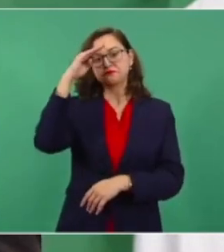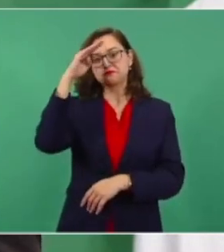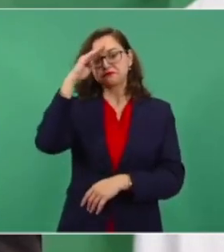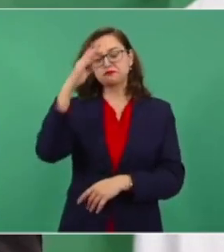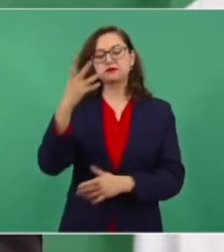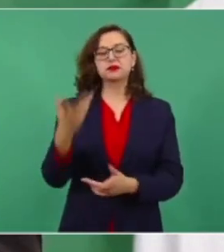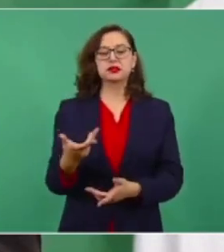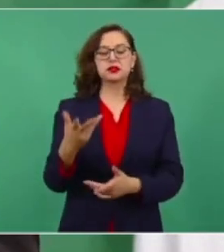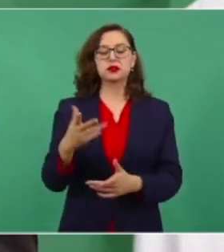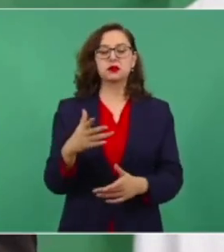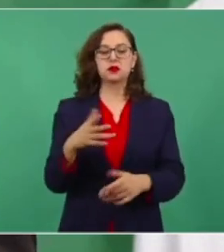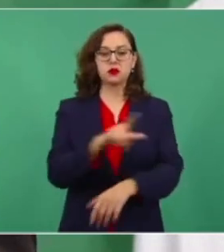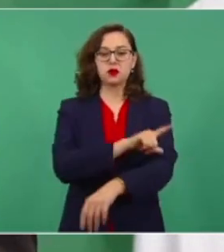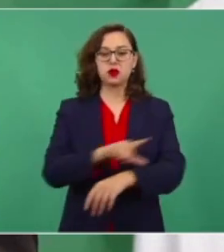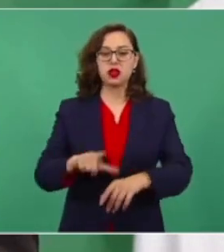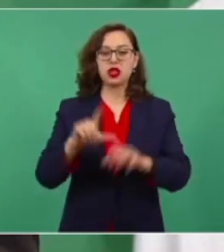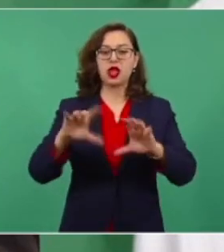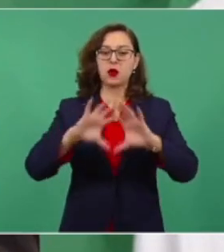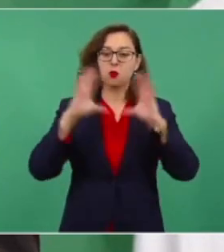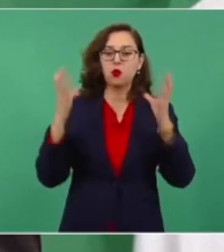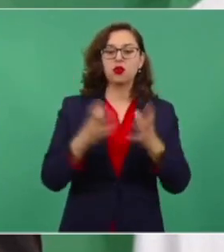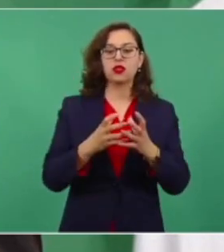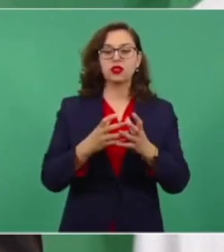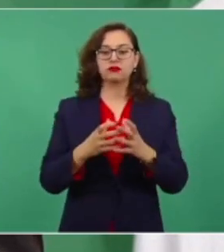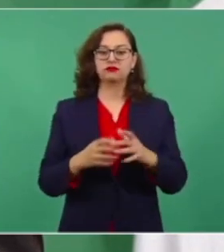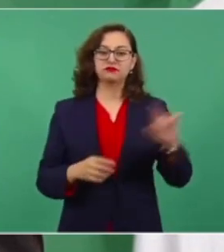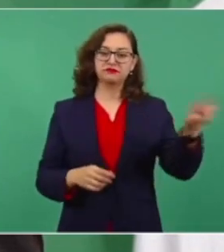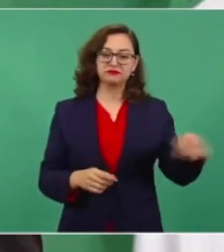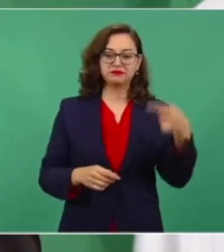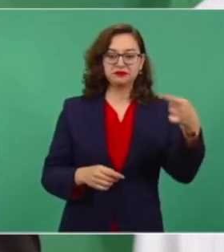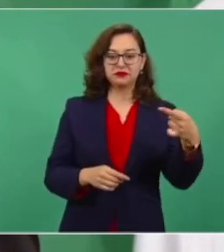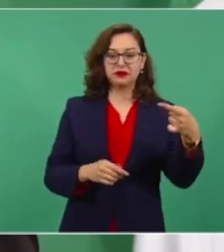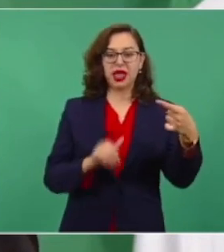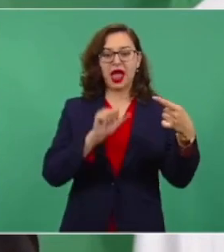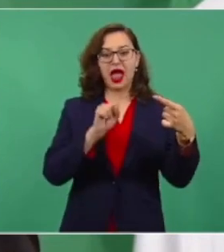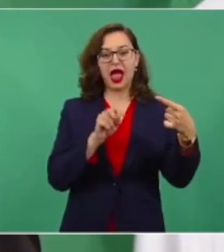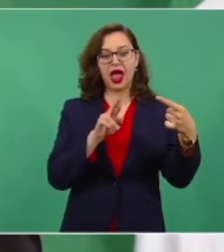sigue siendo Astros, Dodgers.